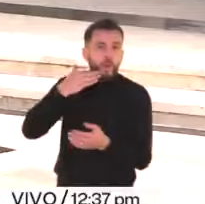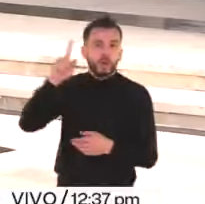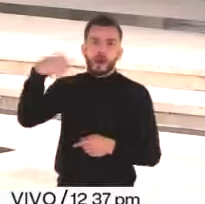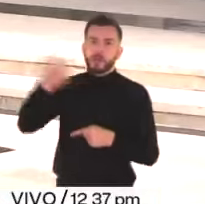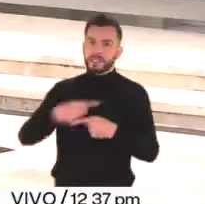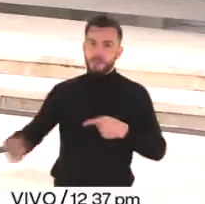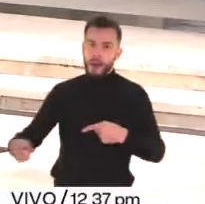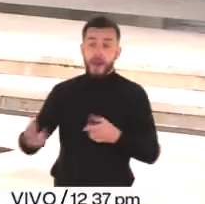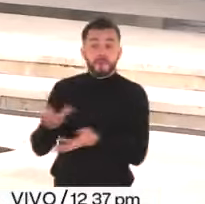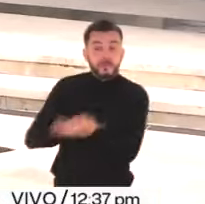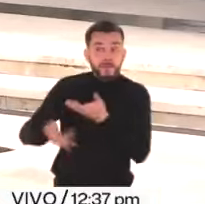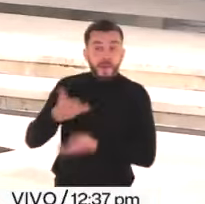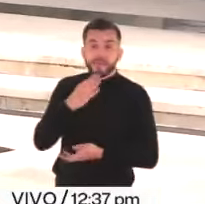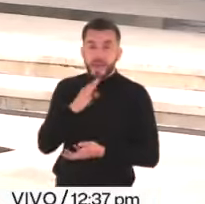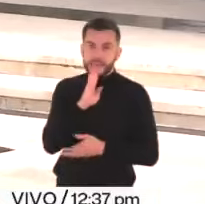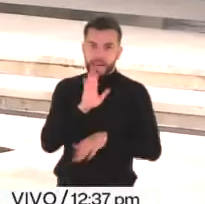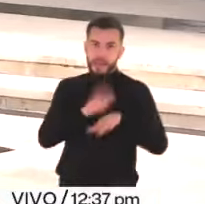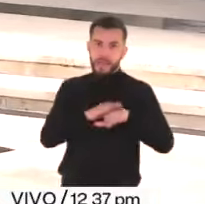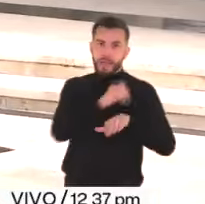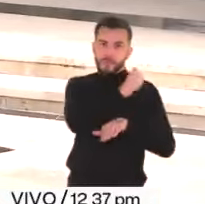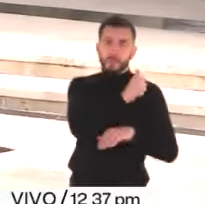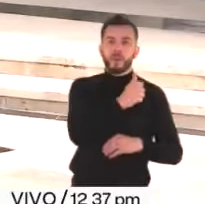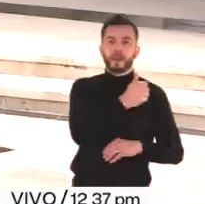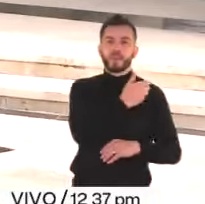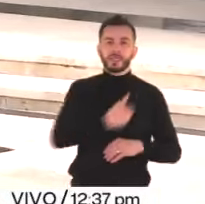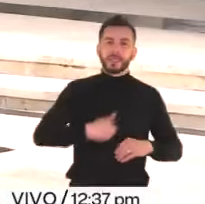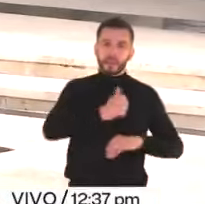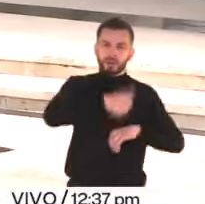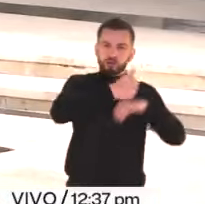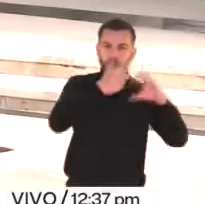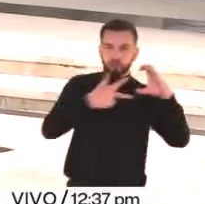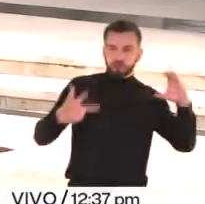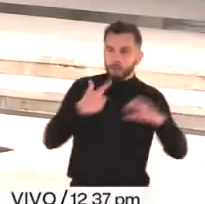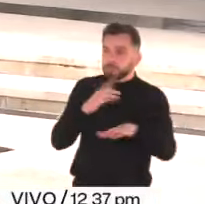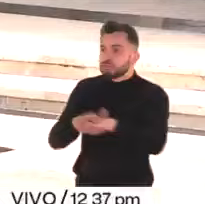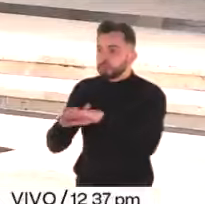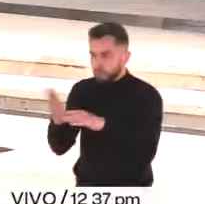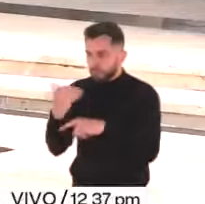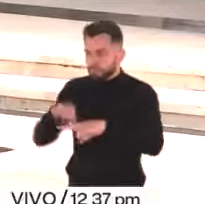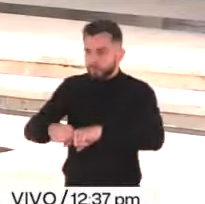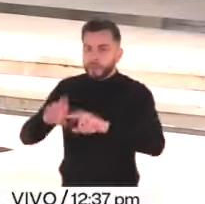semana y que fue convocada por el presidente de la Corte Suprema de Justicia junto a otros